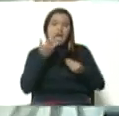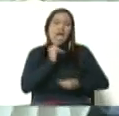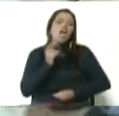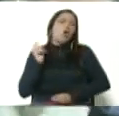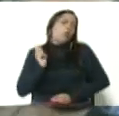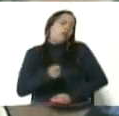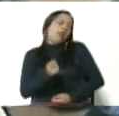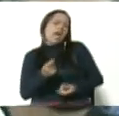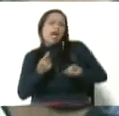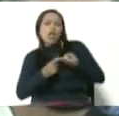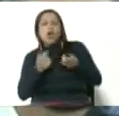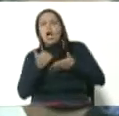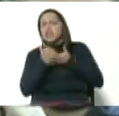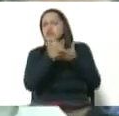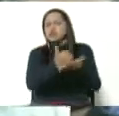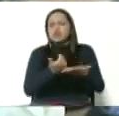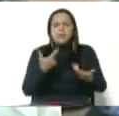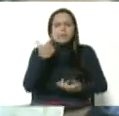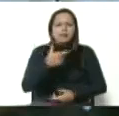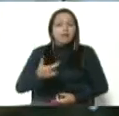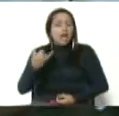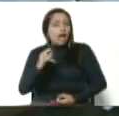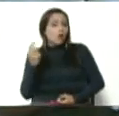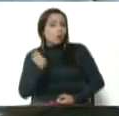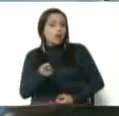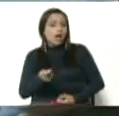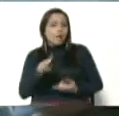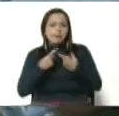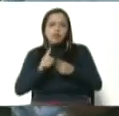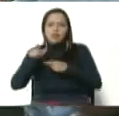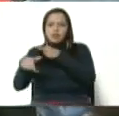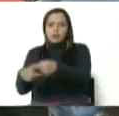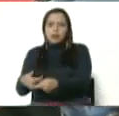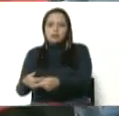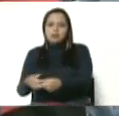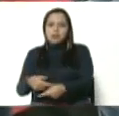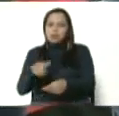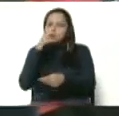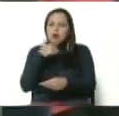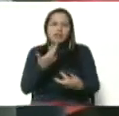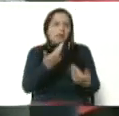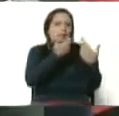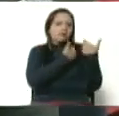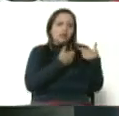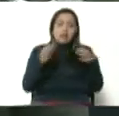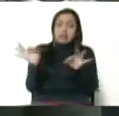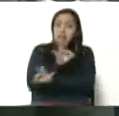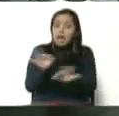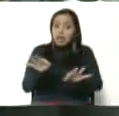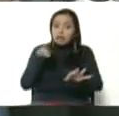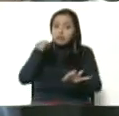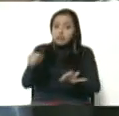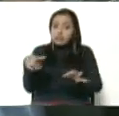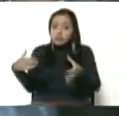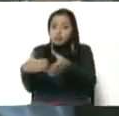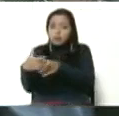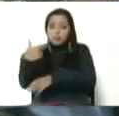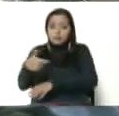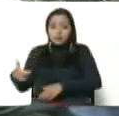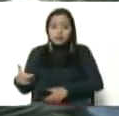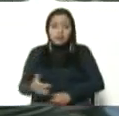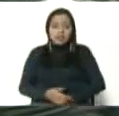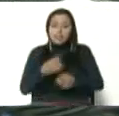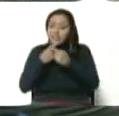los pensionados, y lo que sabemos es que nadie se ocupa de esta pequeñísima situación que es contraria